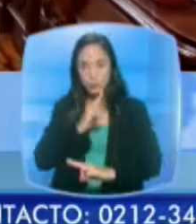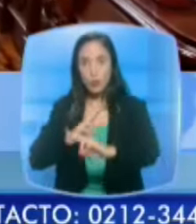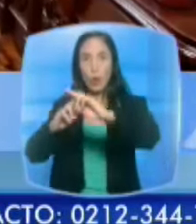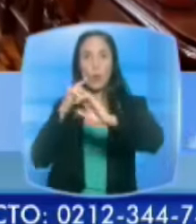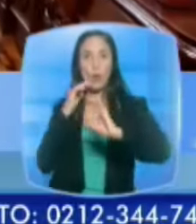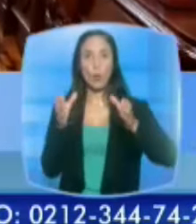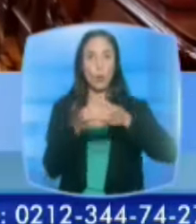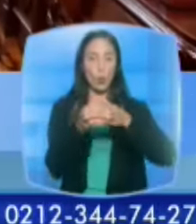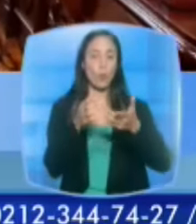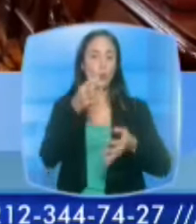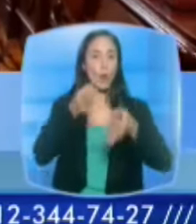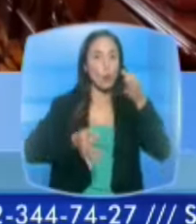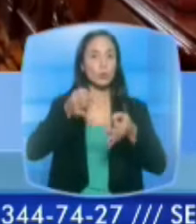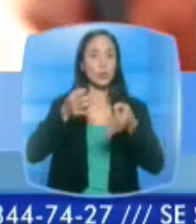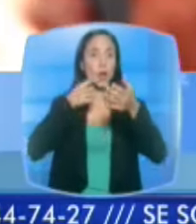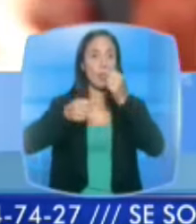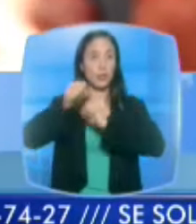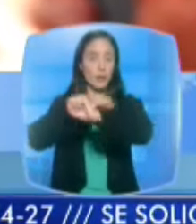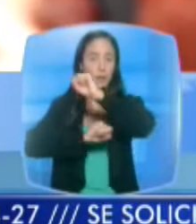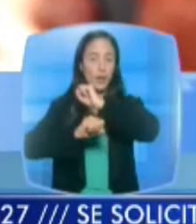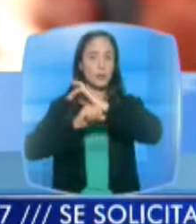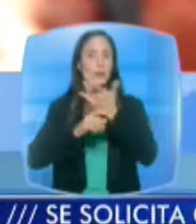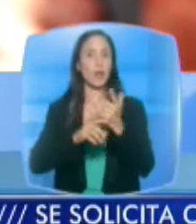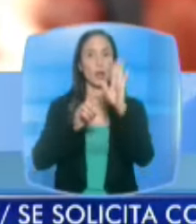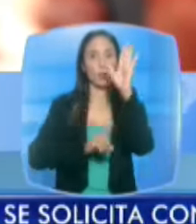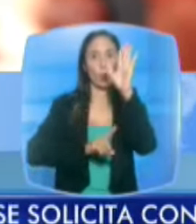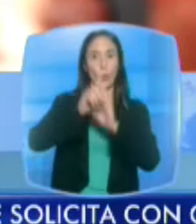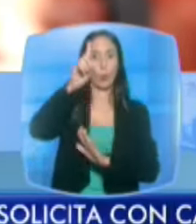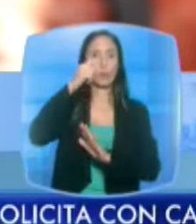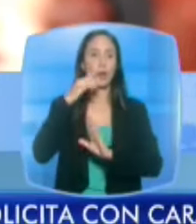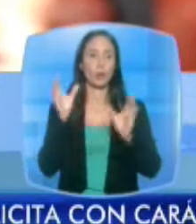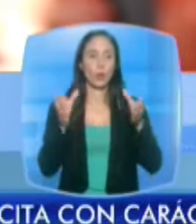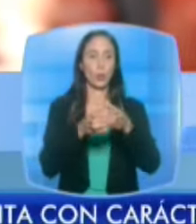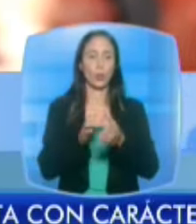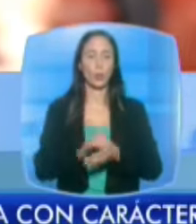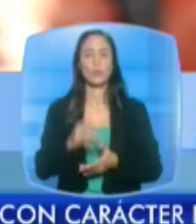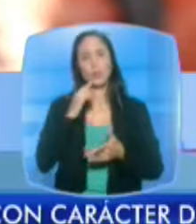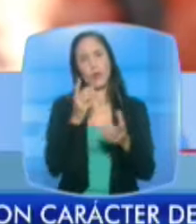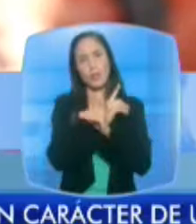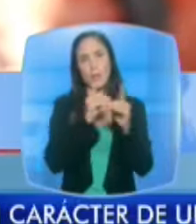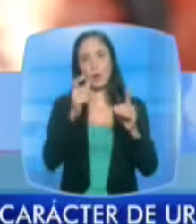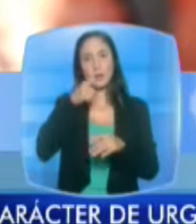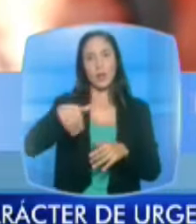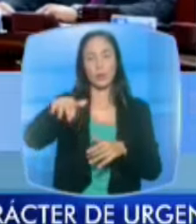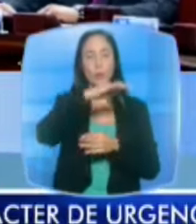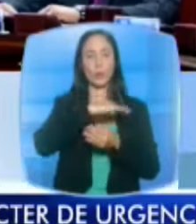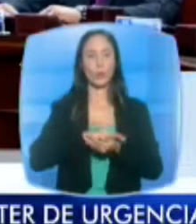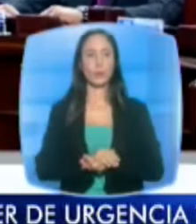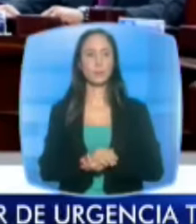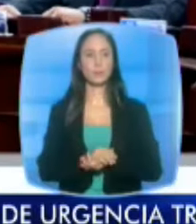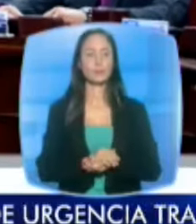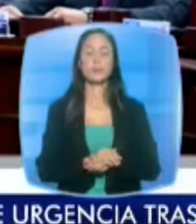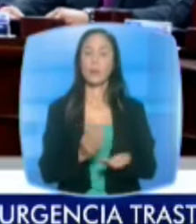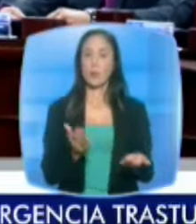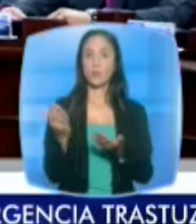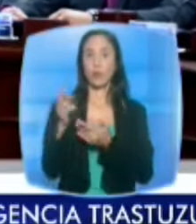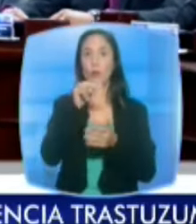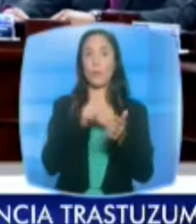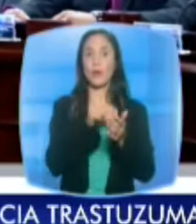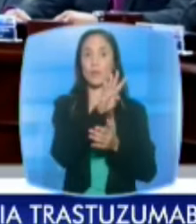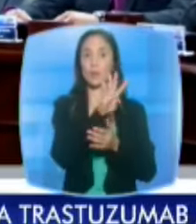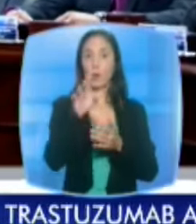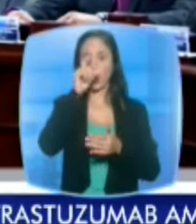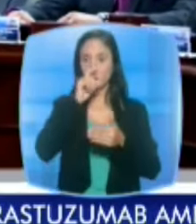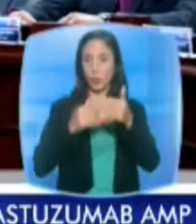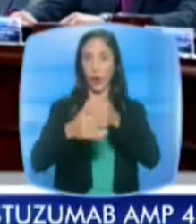de los parlamentarios en la defensa y fortalecimiento de la institucionalidad democrática en el país. Para este 2024,